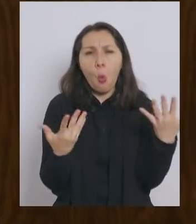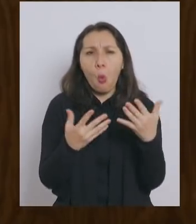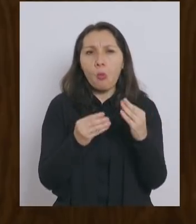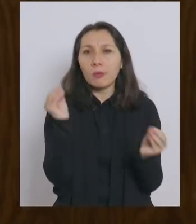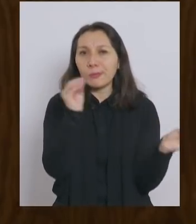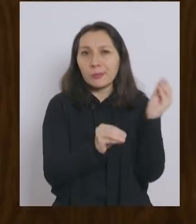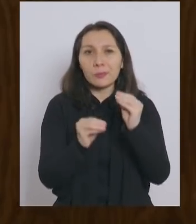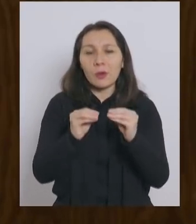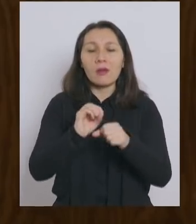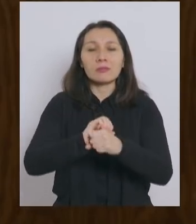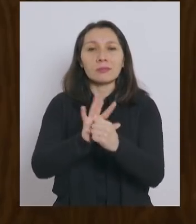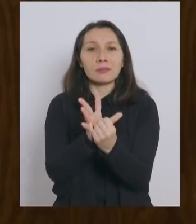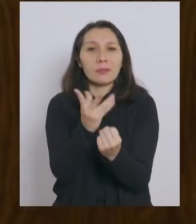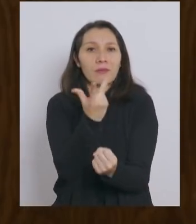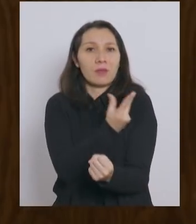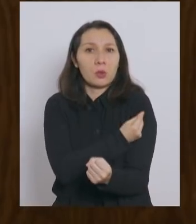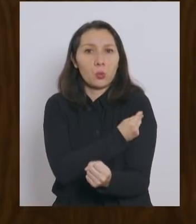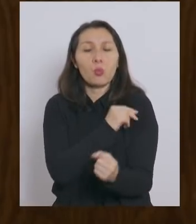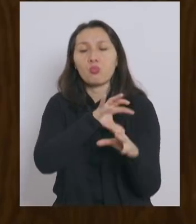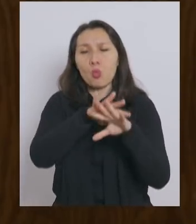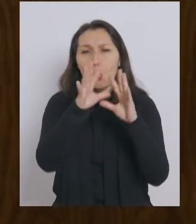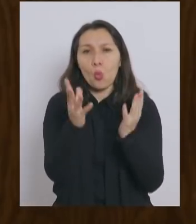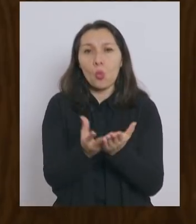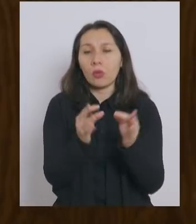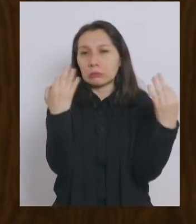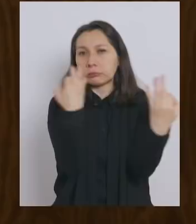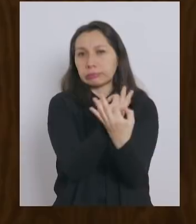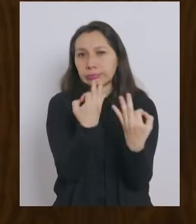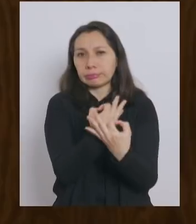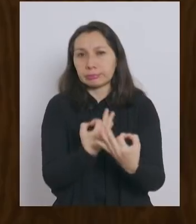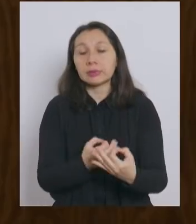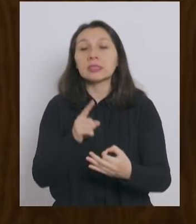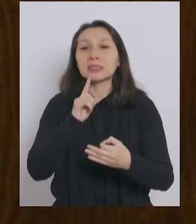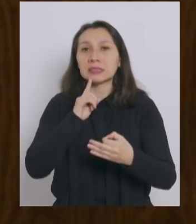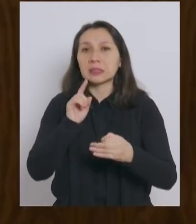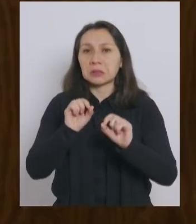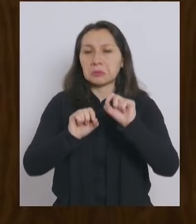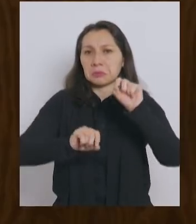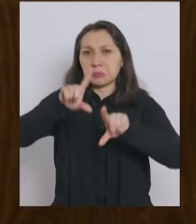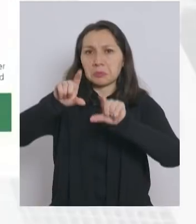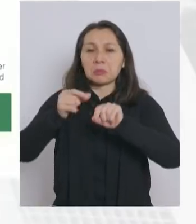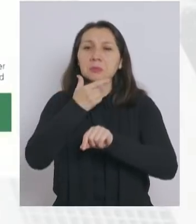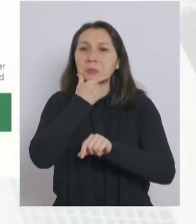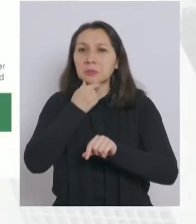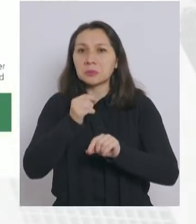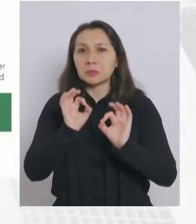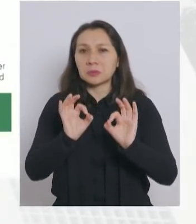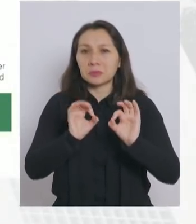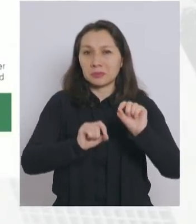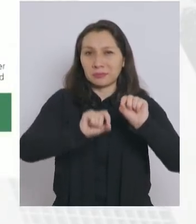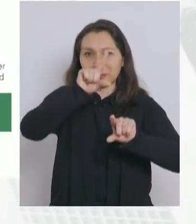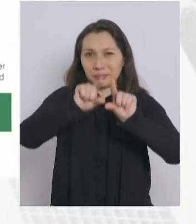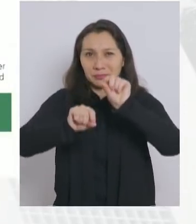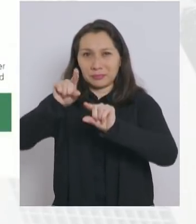vacunas COVID en general en el mundo. Y está este gráfico bastante didáctico que muestra la cantidad